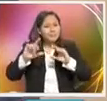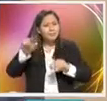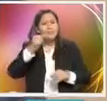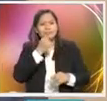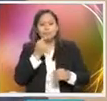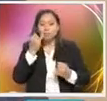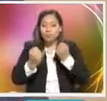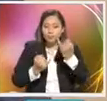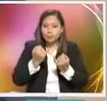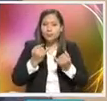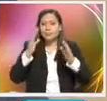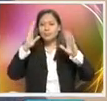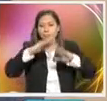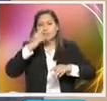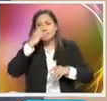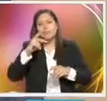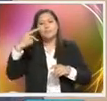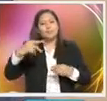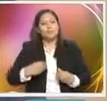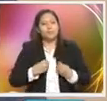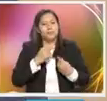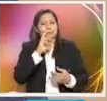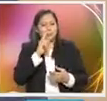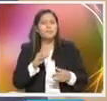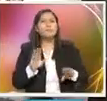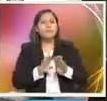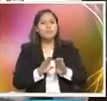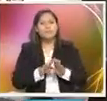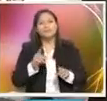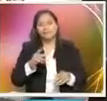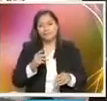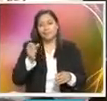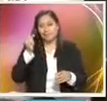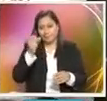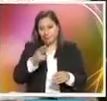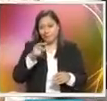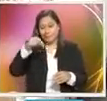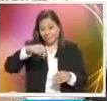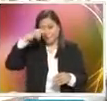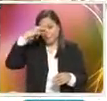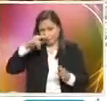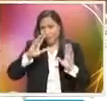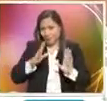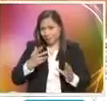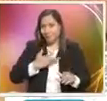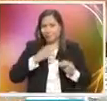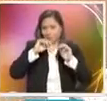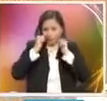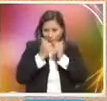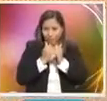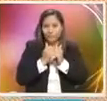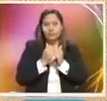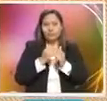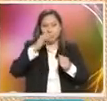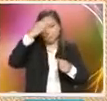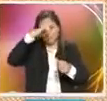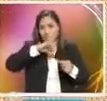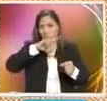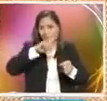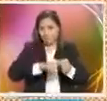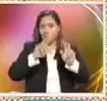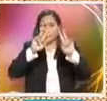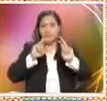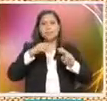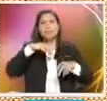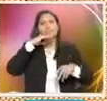tipo de juegos para poder funcionar mejor en sociedad? Mira, realmente, afortunadamente en México ya hay varias asociaciones especializadas en el tema